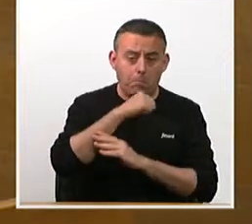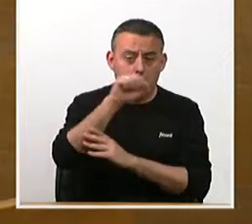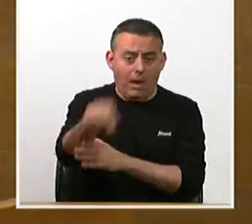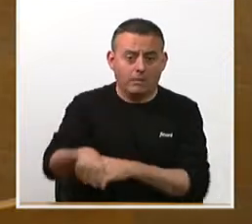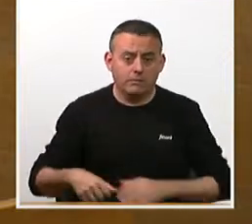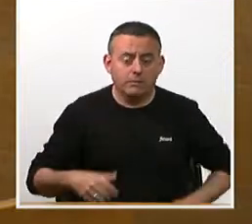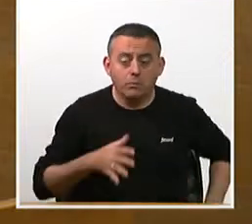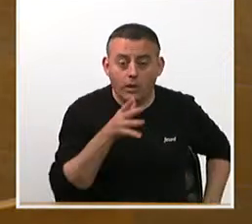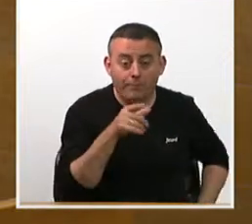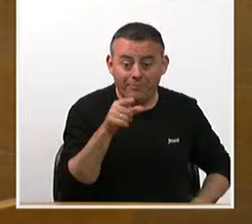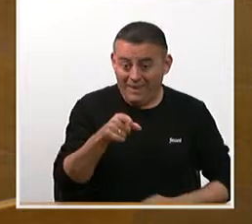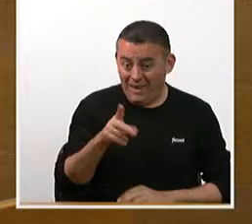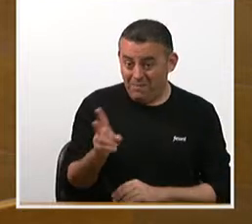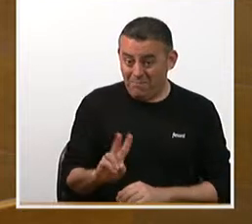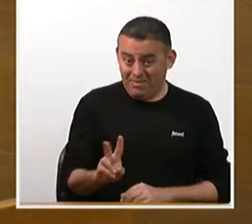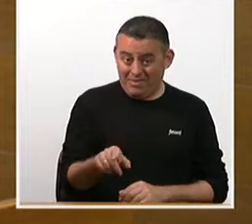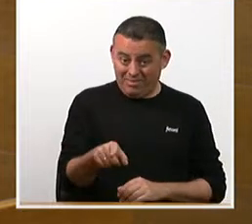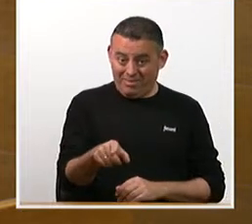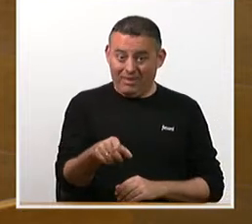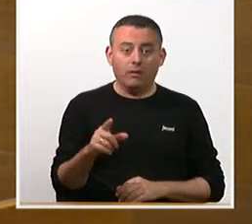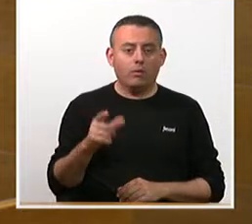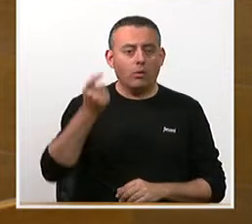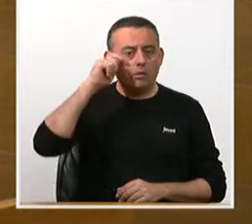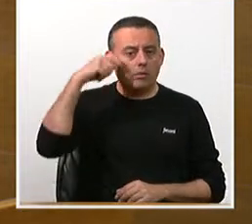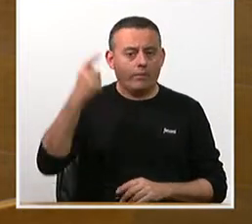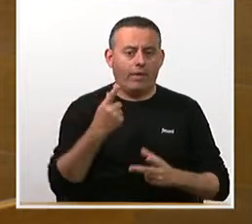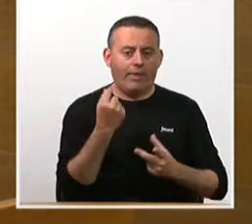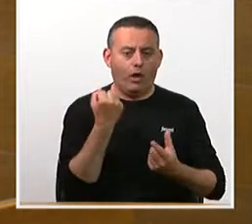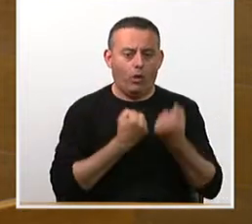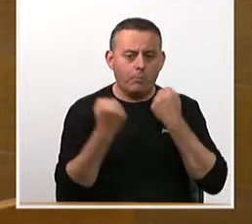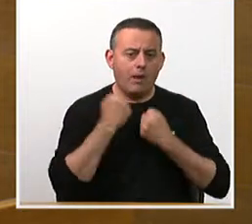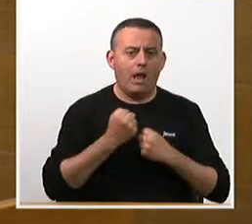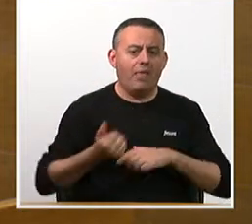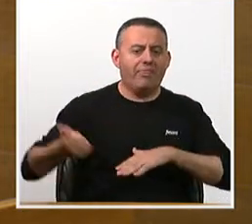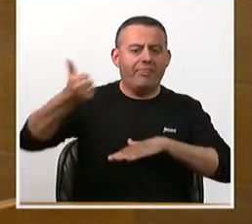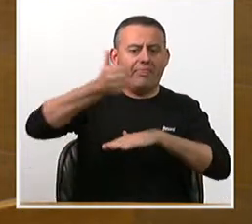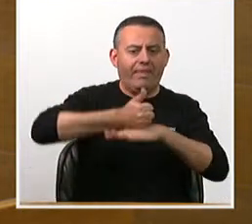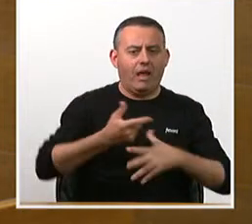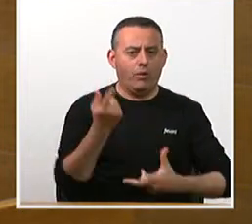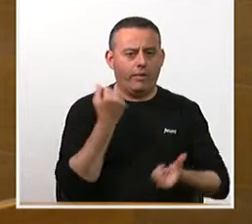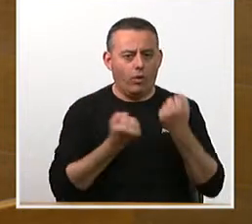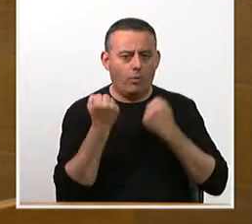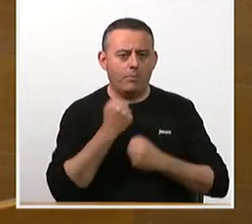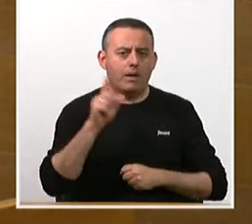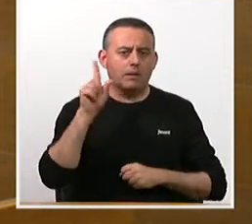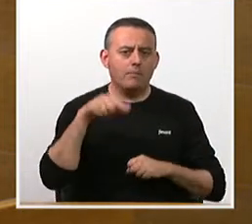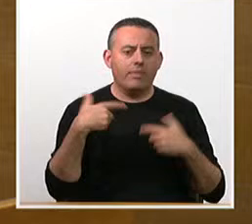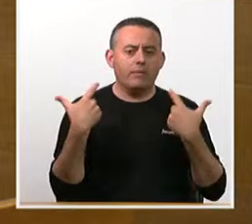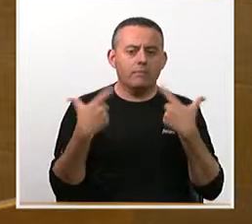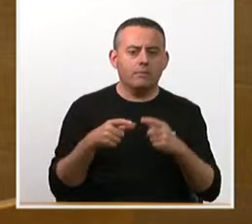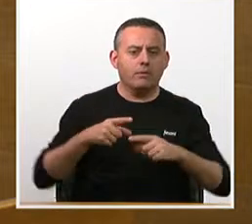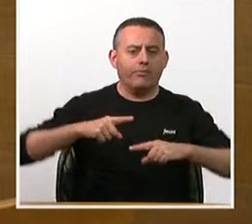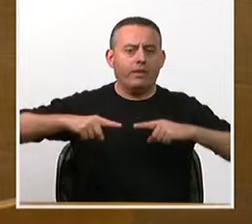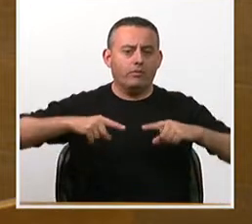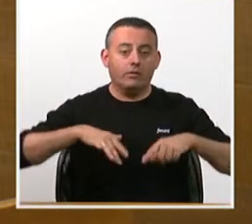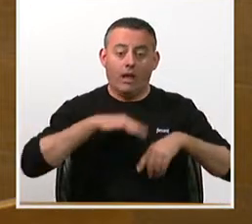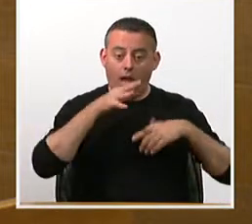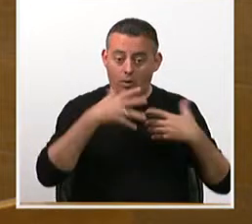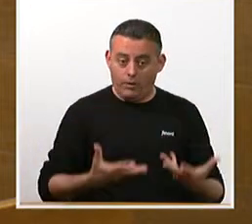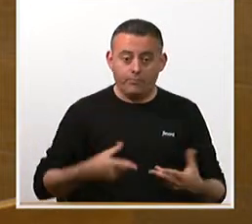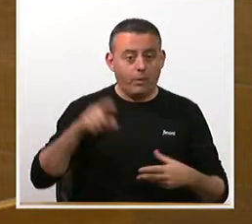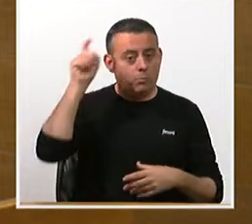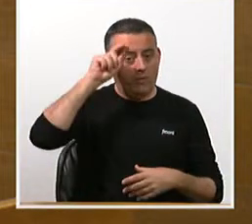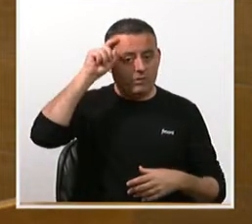catedrático de economía ha sido decano de la facultad de economía y director de su departamento y en la actualidad es profesor honorario de la